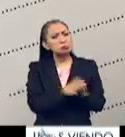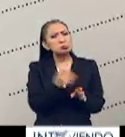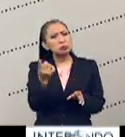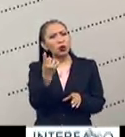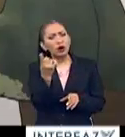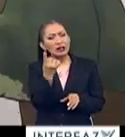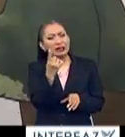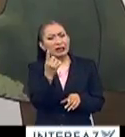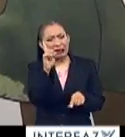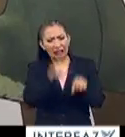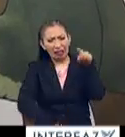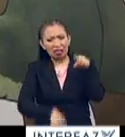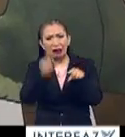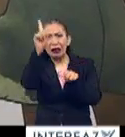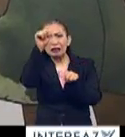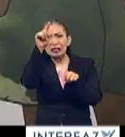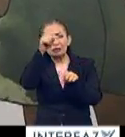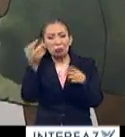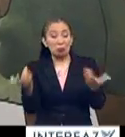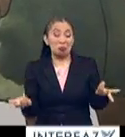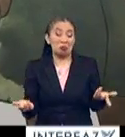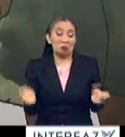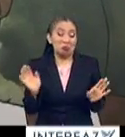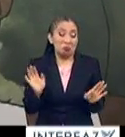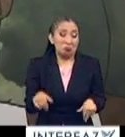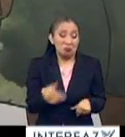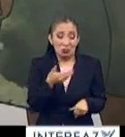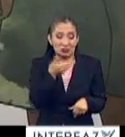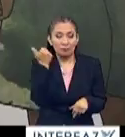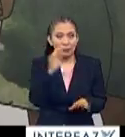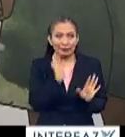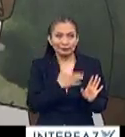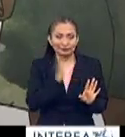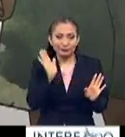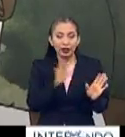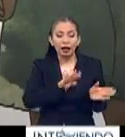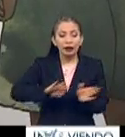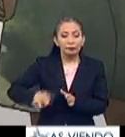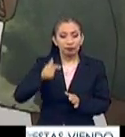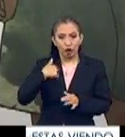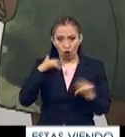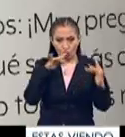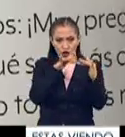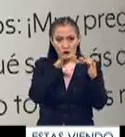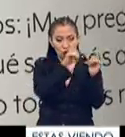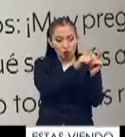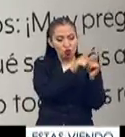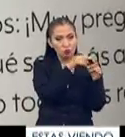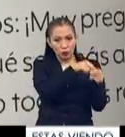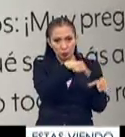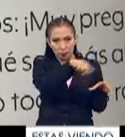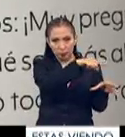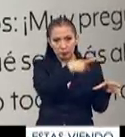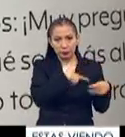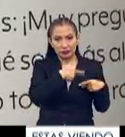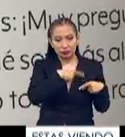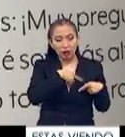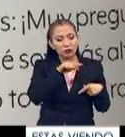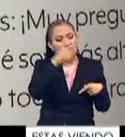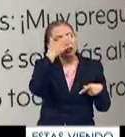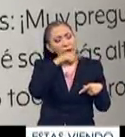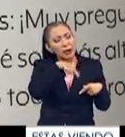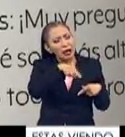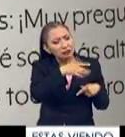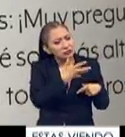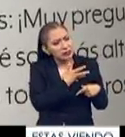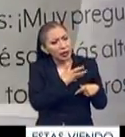se esdrújulizaron la palabra. Bueno, me puse en contacto y me enteré que